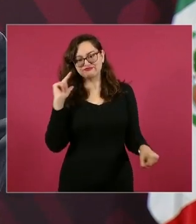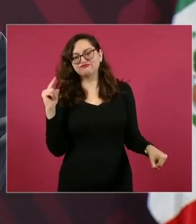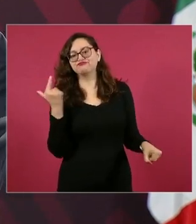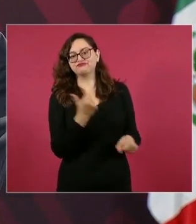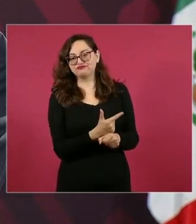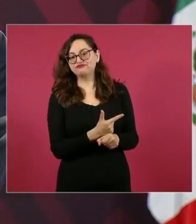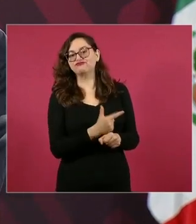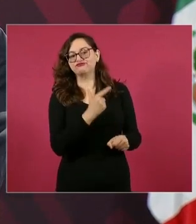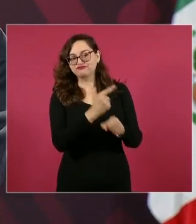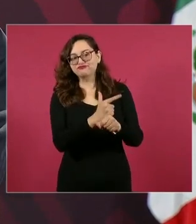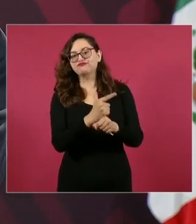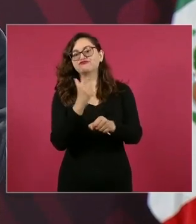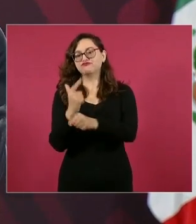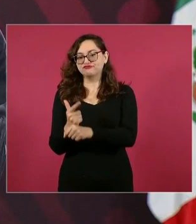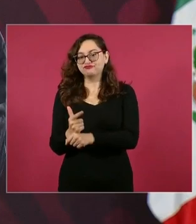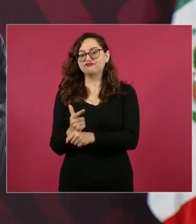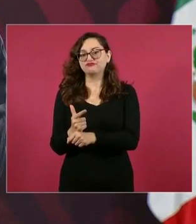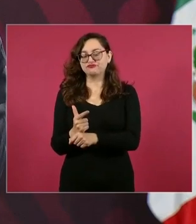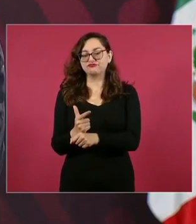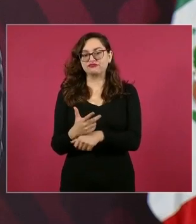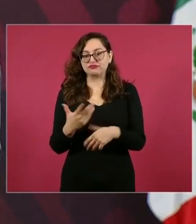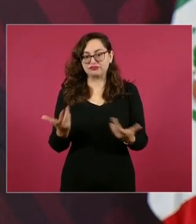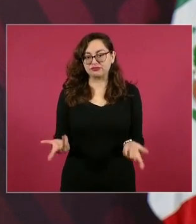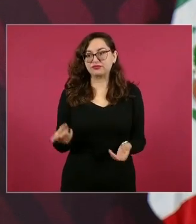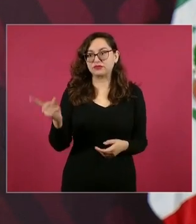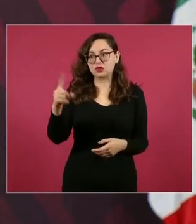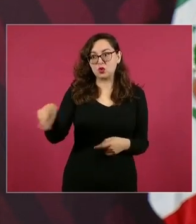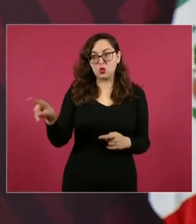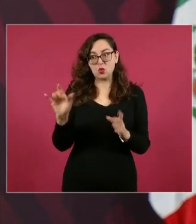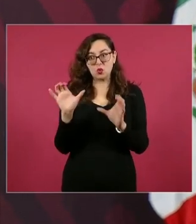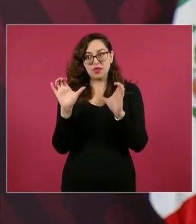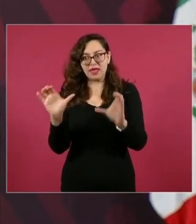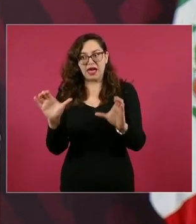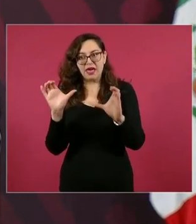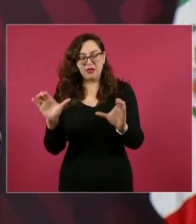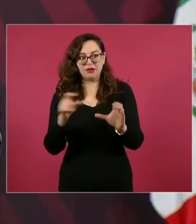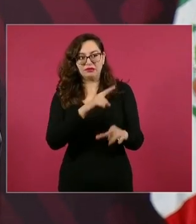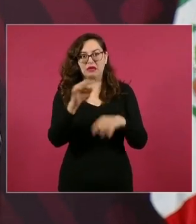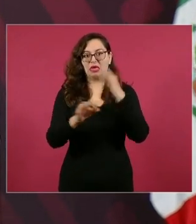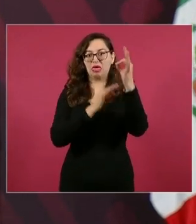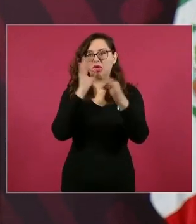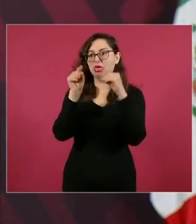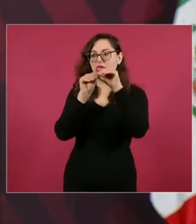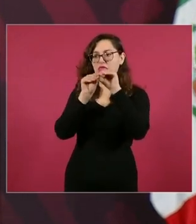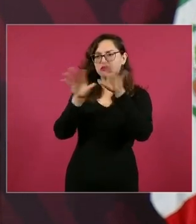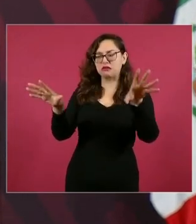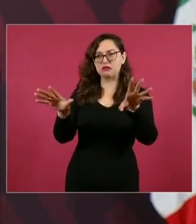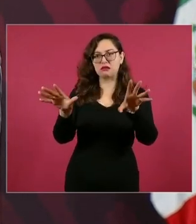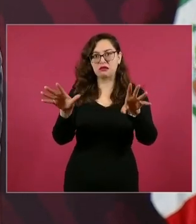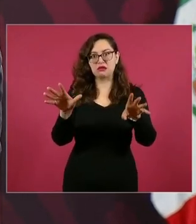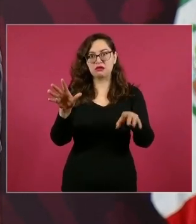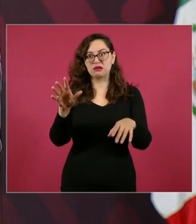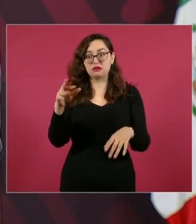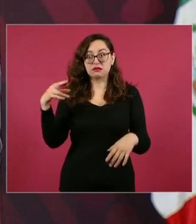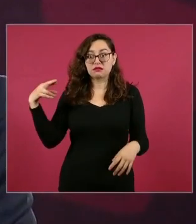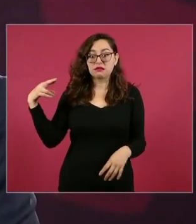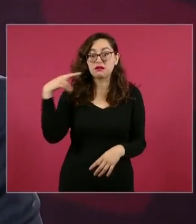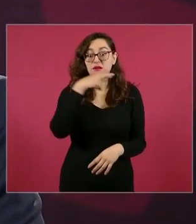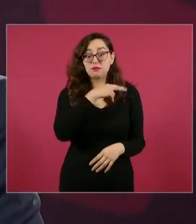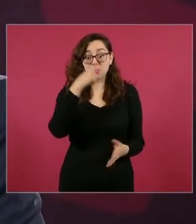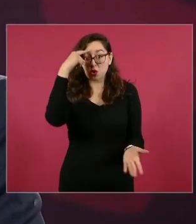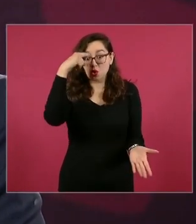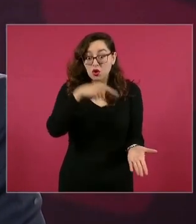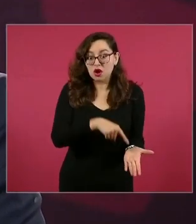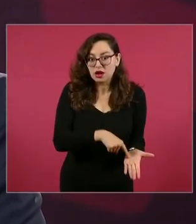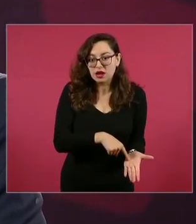que eh actúen de manera precavida cuando se trata